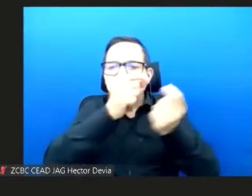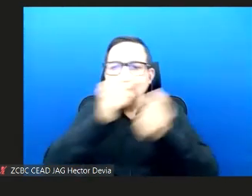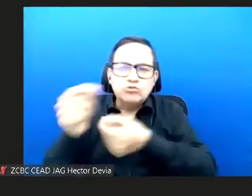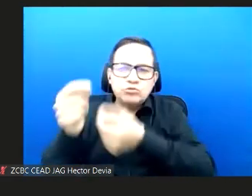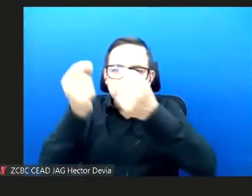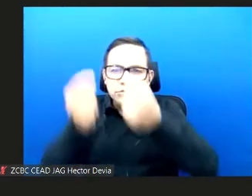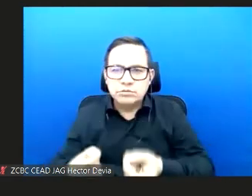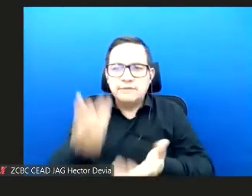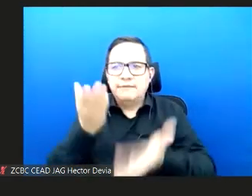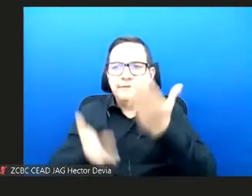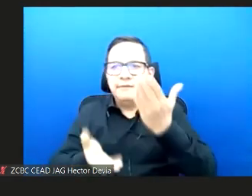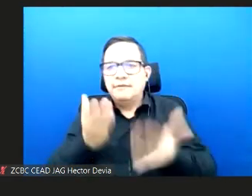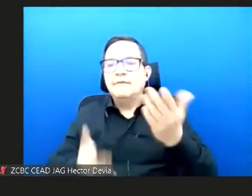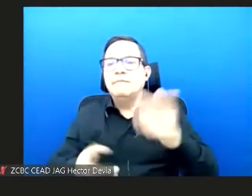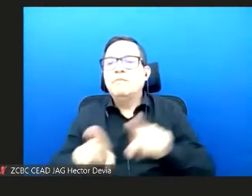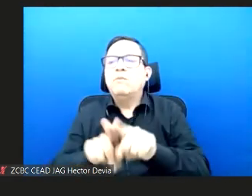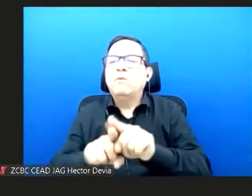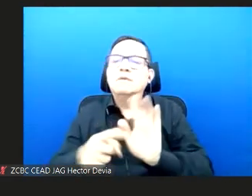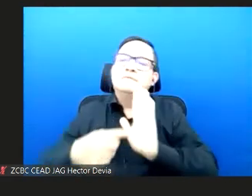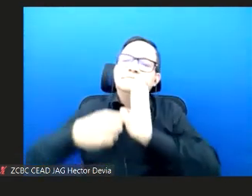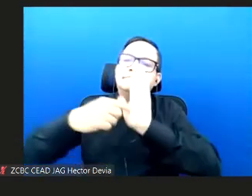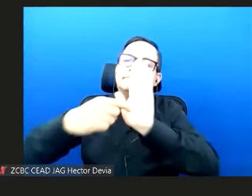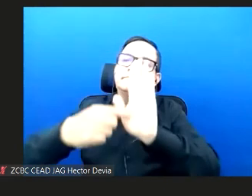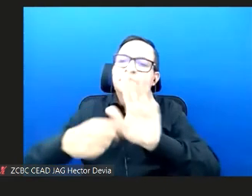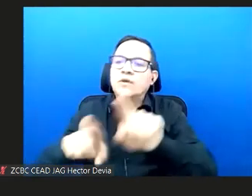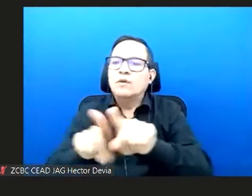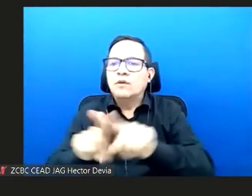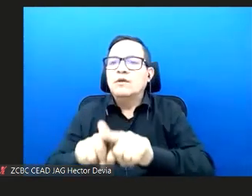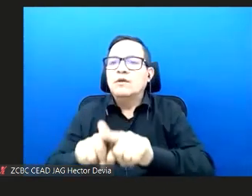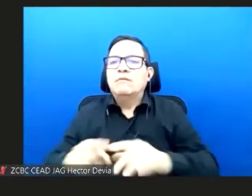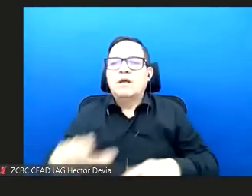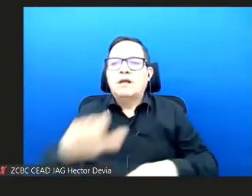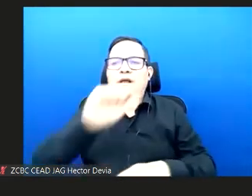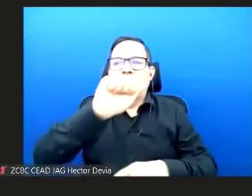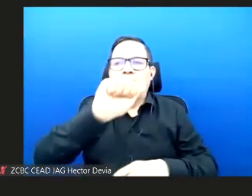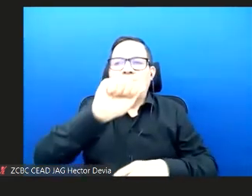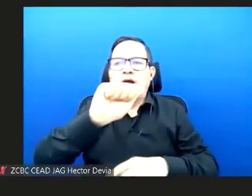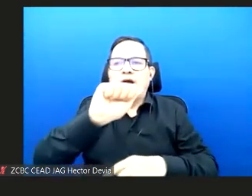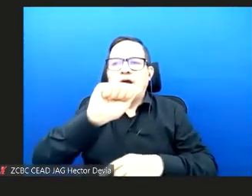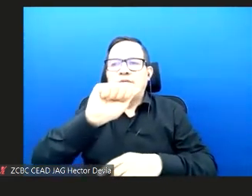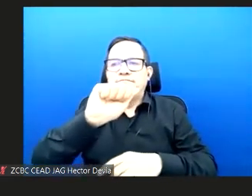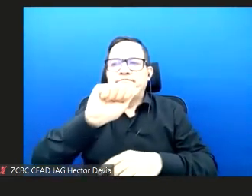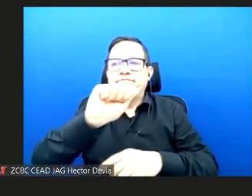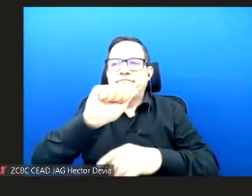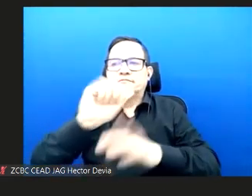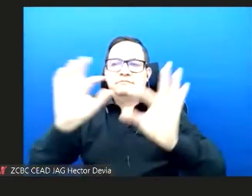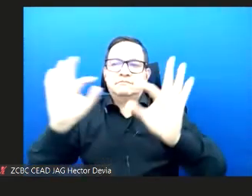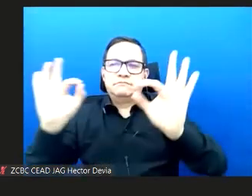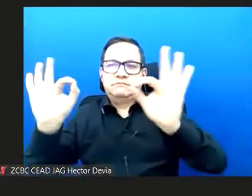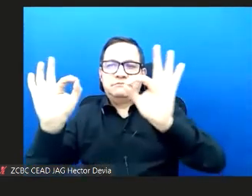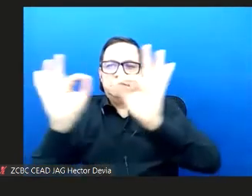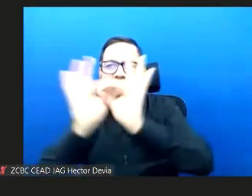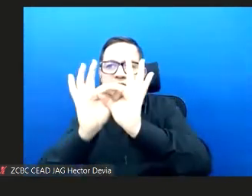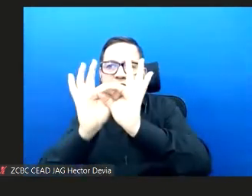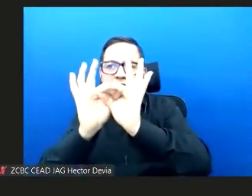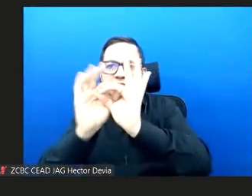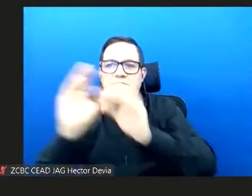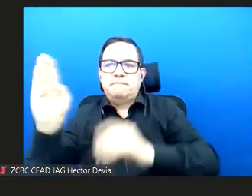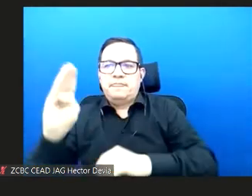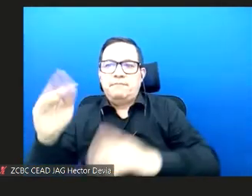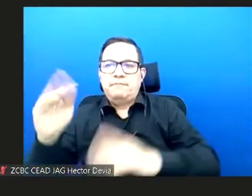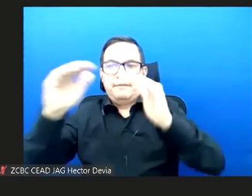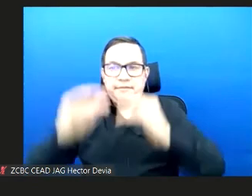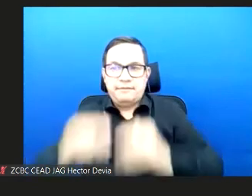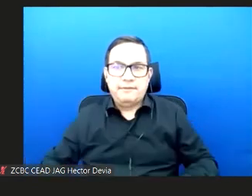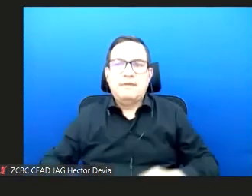a aplicar estas o resolver estas operaciones matemáticamente. ¿Por qué las vamos a resolver matemáticamente? Pues porque aquí nos están